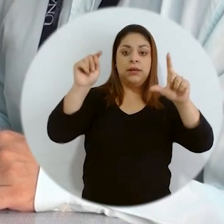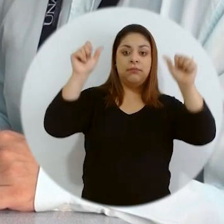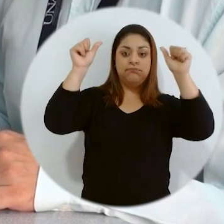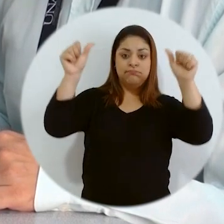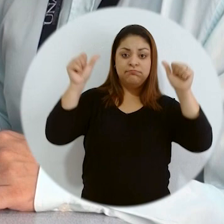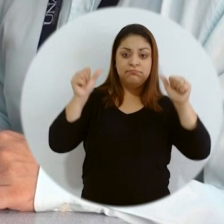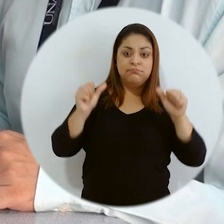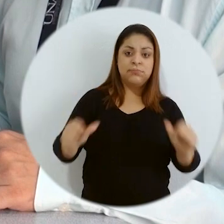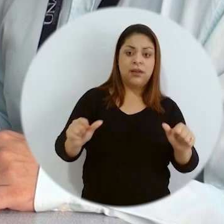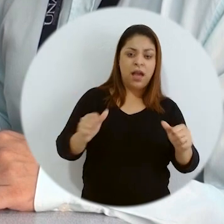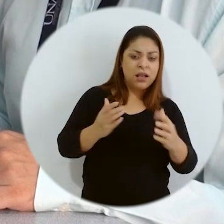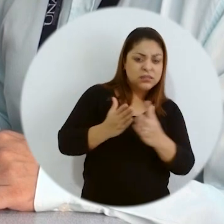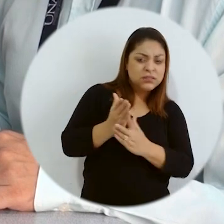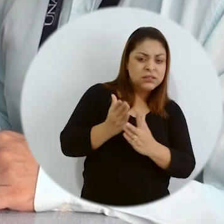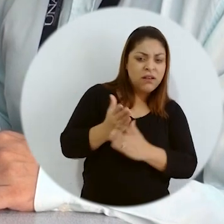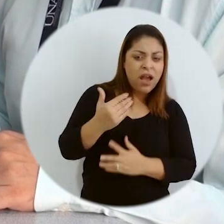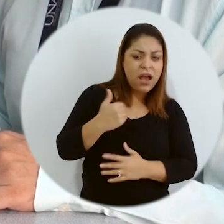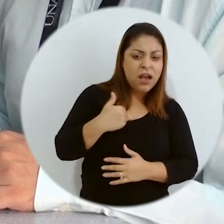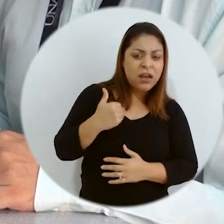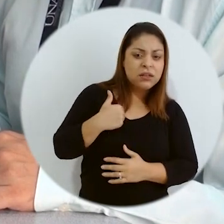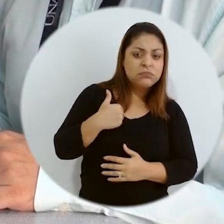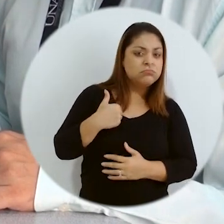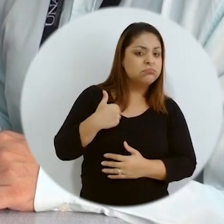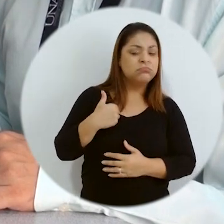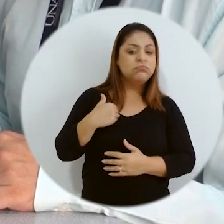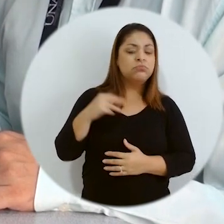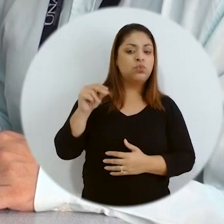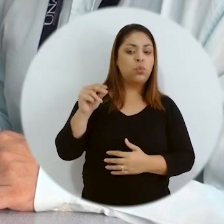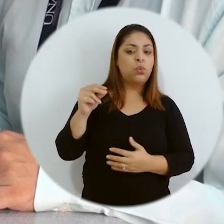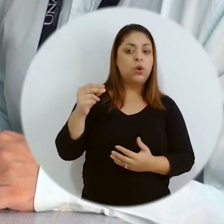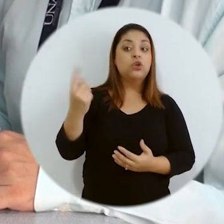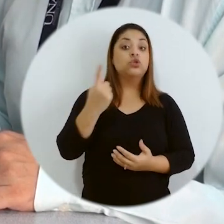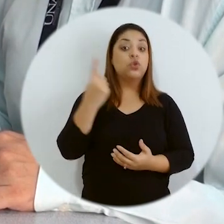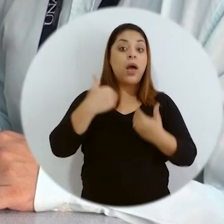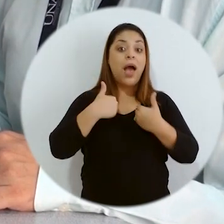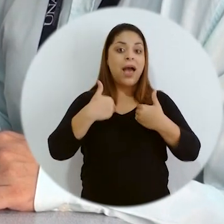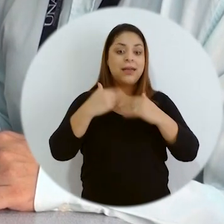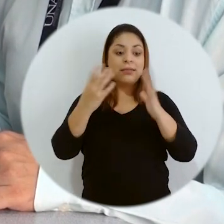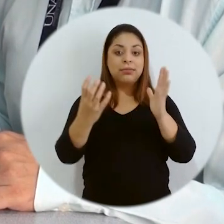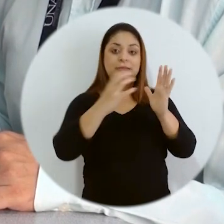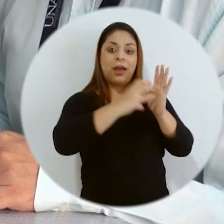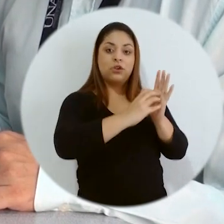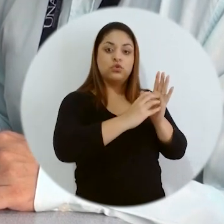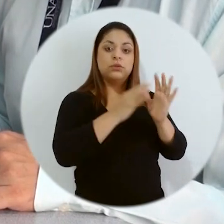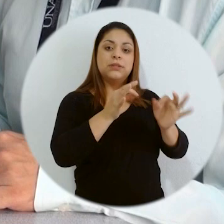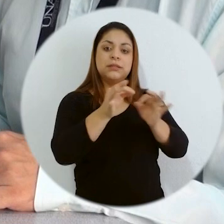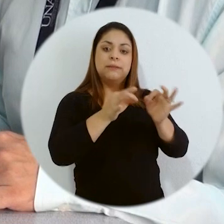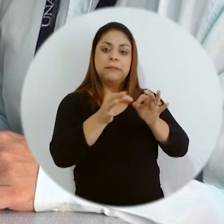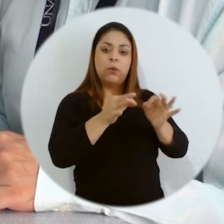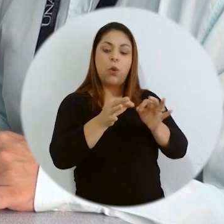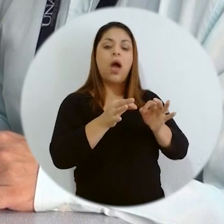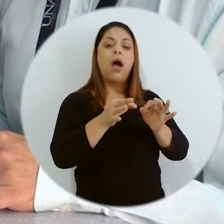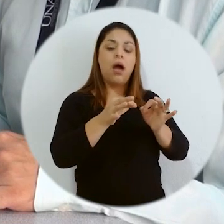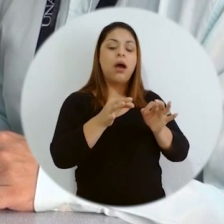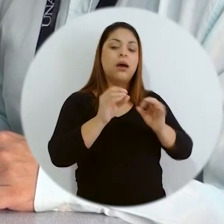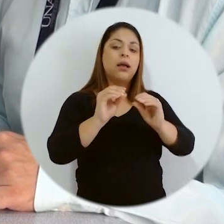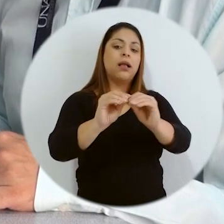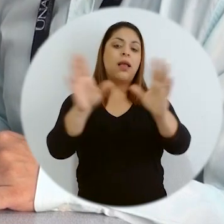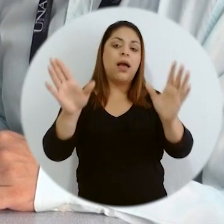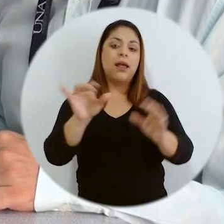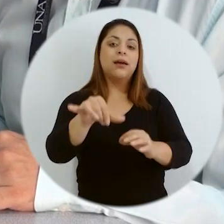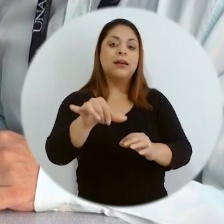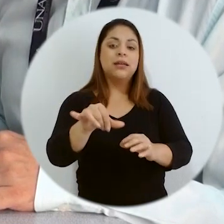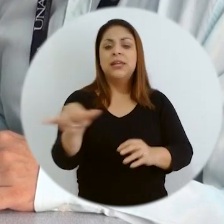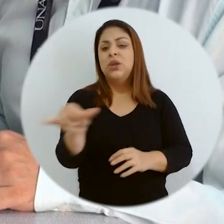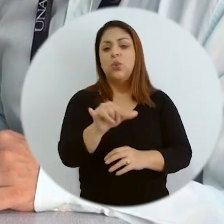¿verdad? De un afiche. Eso no es accesible al menos que tenga algún texto descriptivo o alguna aclaración para que realmente